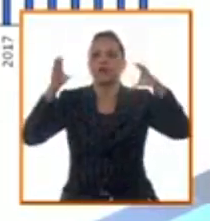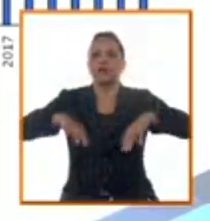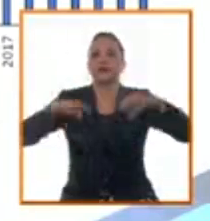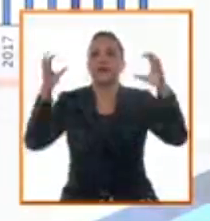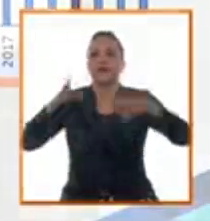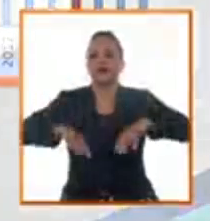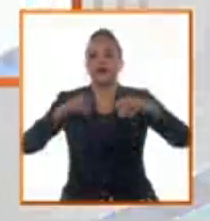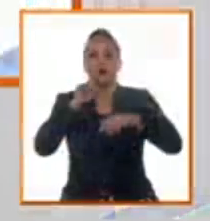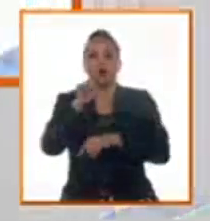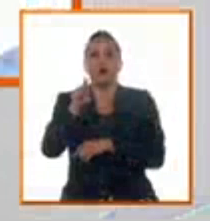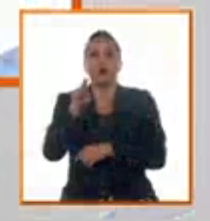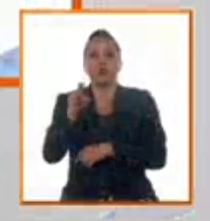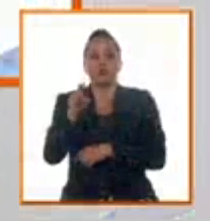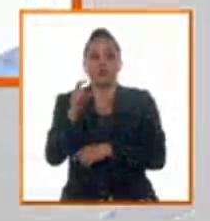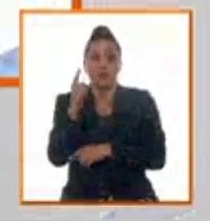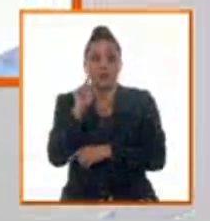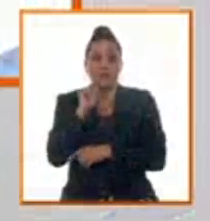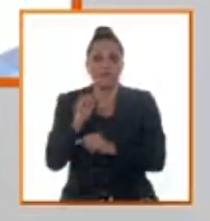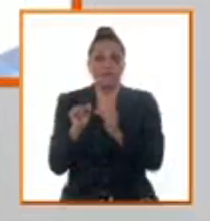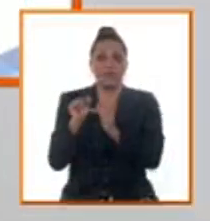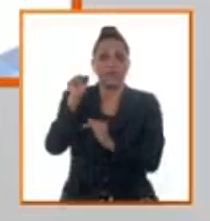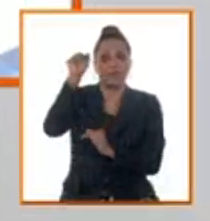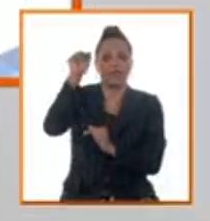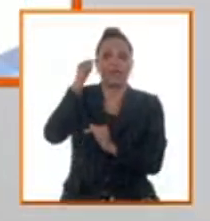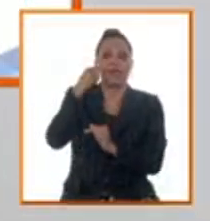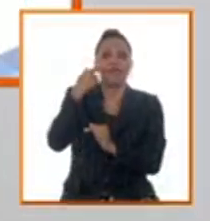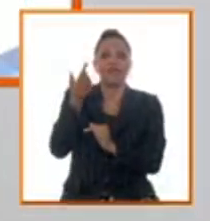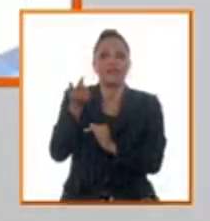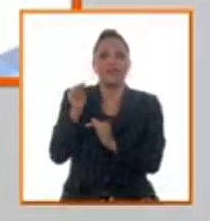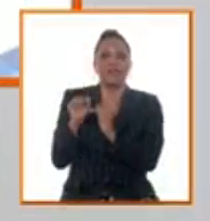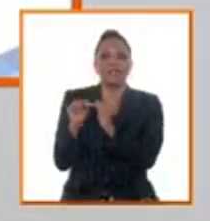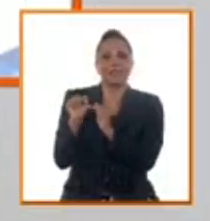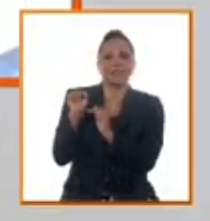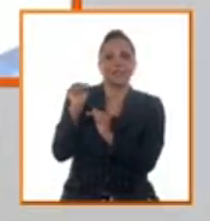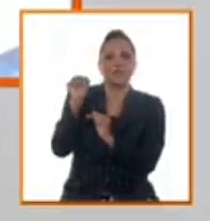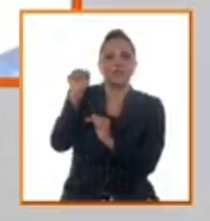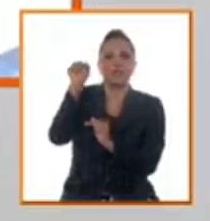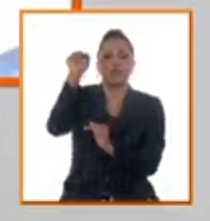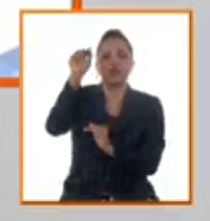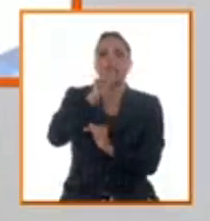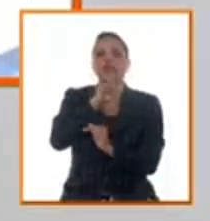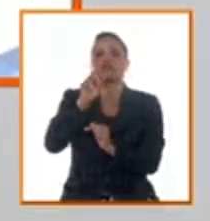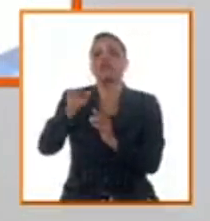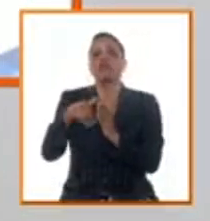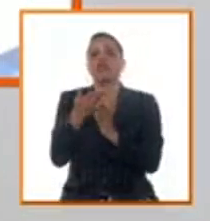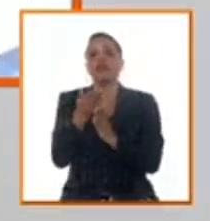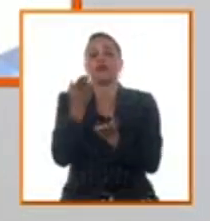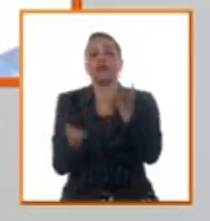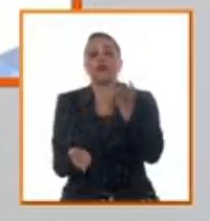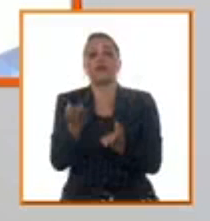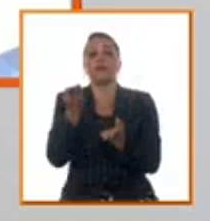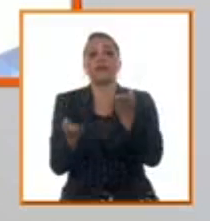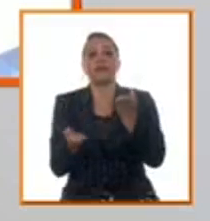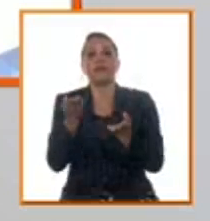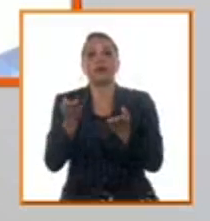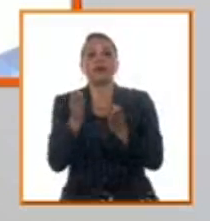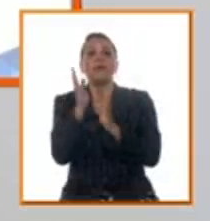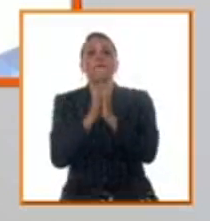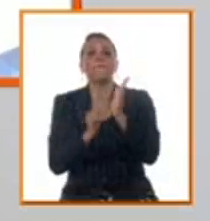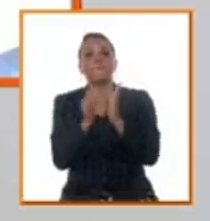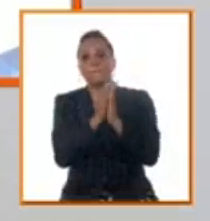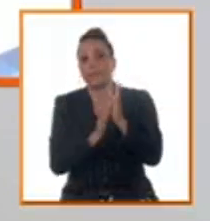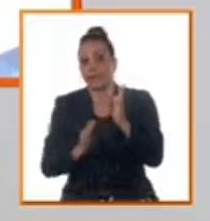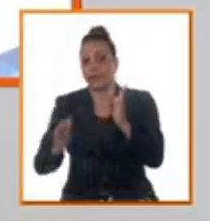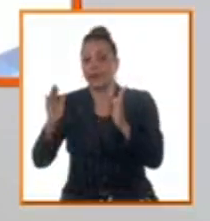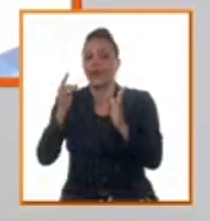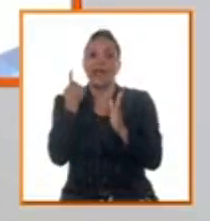las precipitaciones, la última barra de la derecha refleja el acumulado de lo que va de junio, de estos 11 días, contra los acumulados de un mes completo de todos